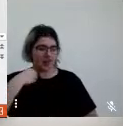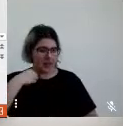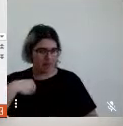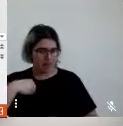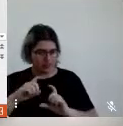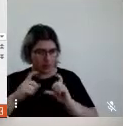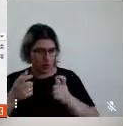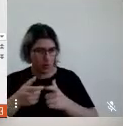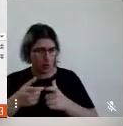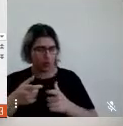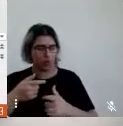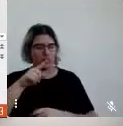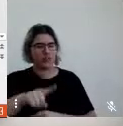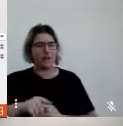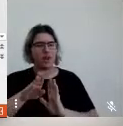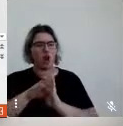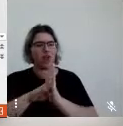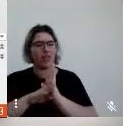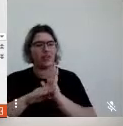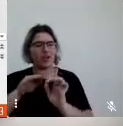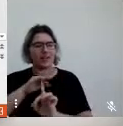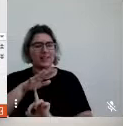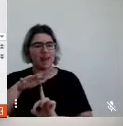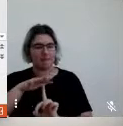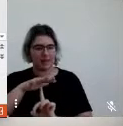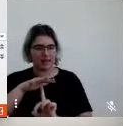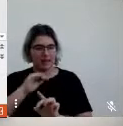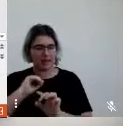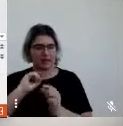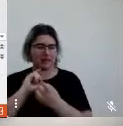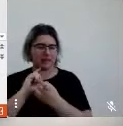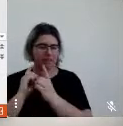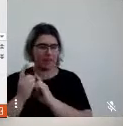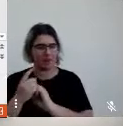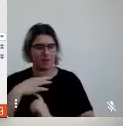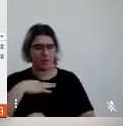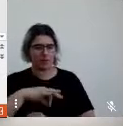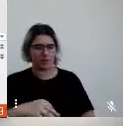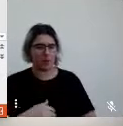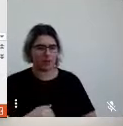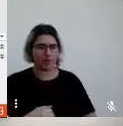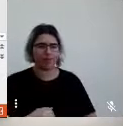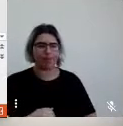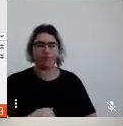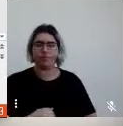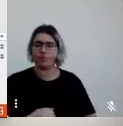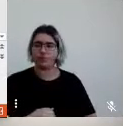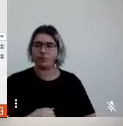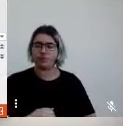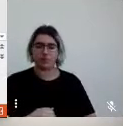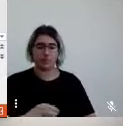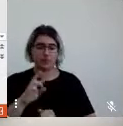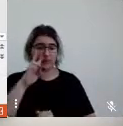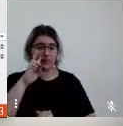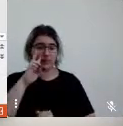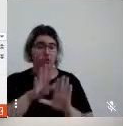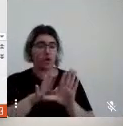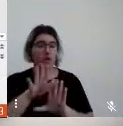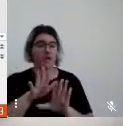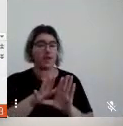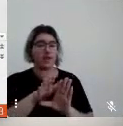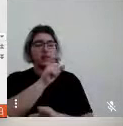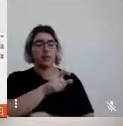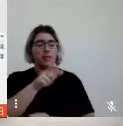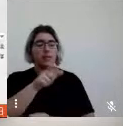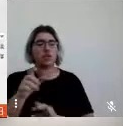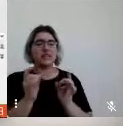todas las condiciones ambientales que lo pueden modificar. Entonces se ha visto que en hermanas gemelas idénticas con una